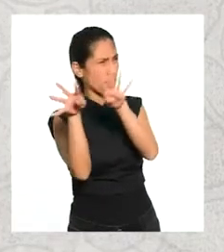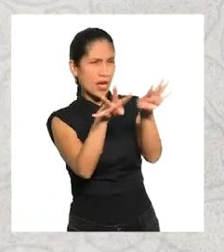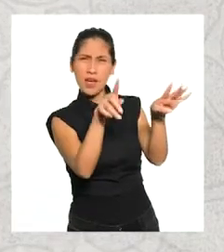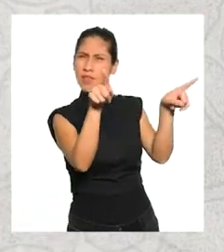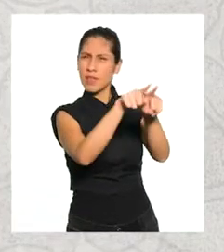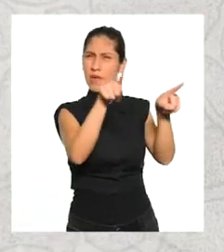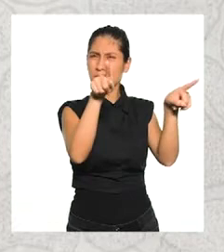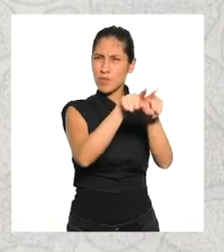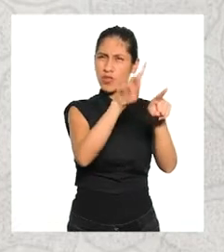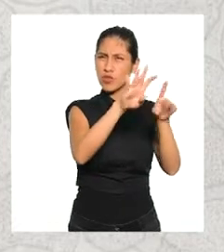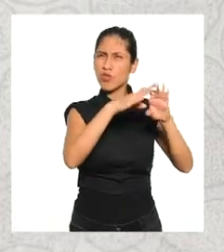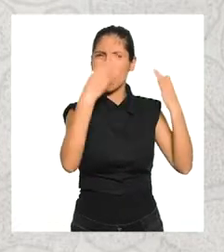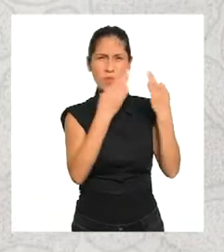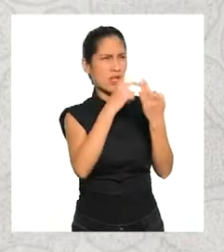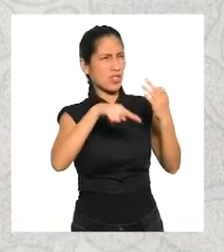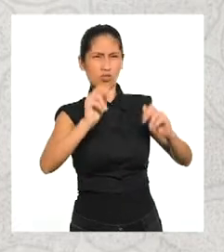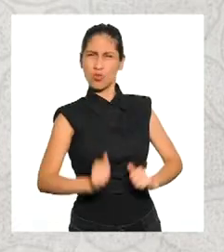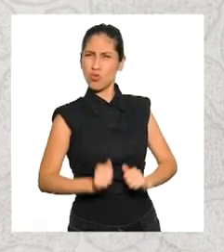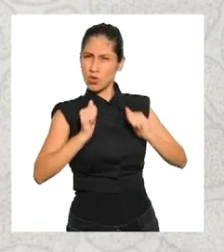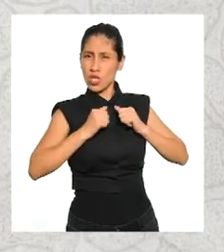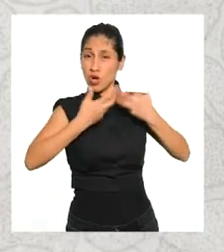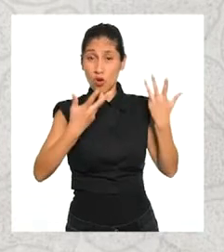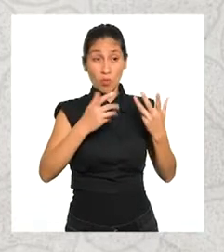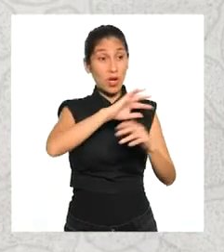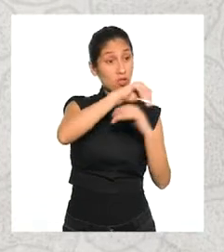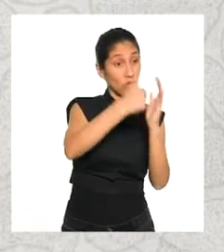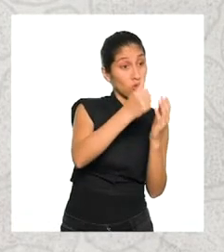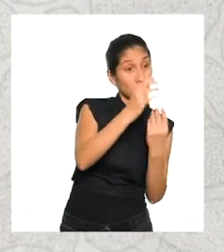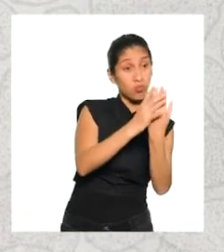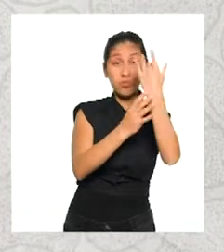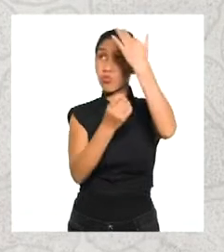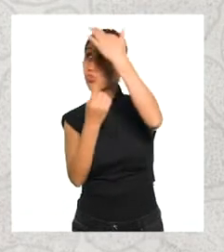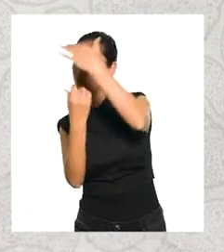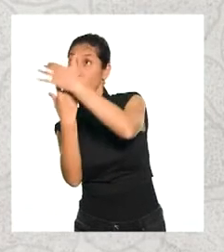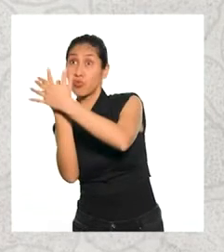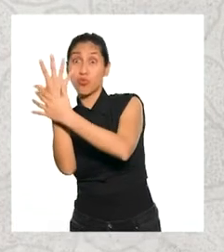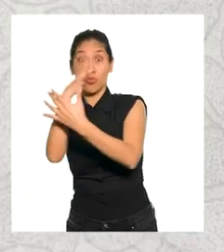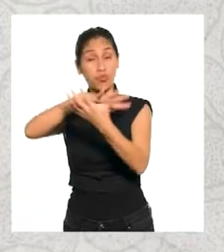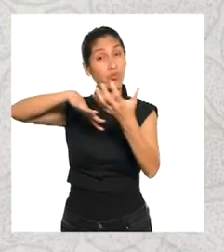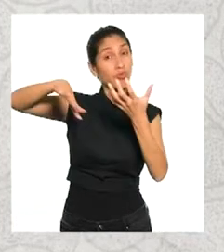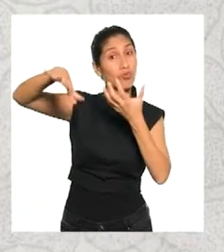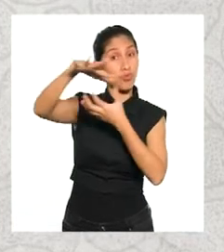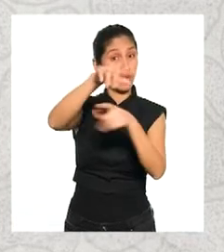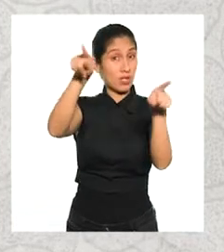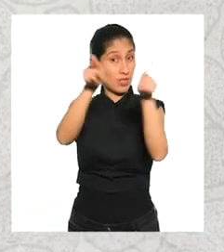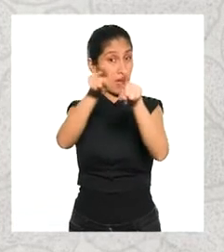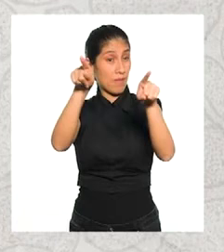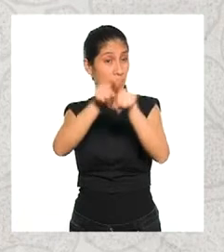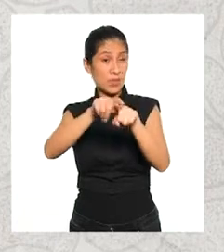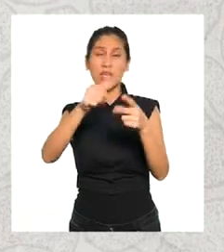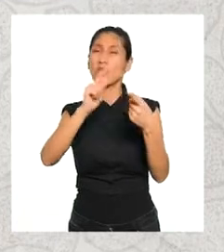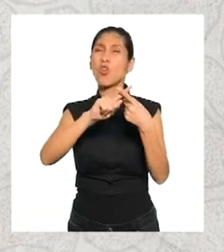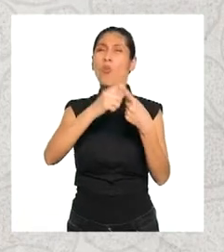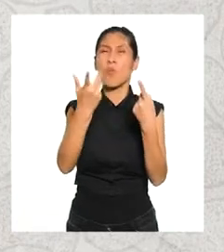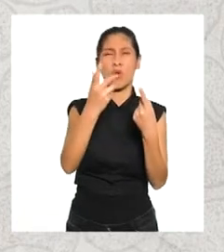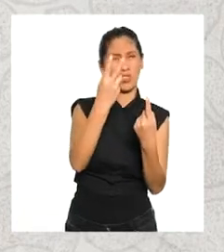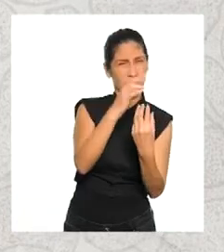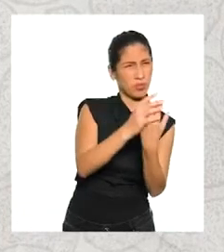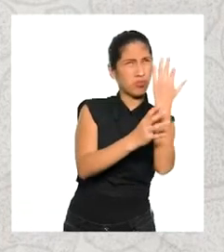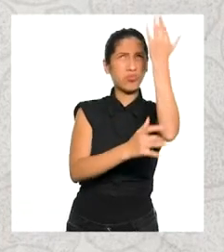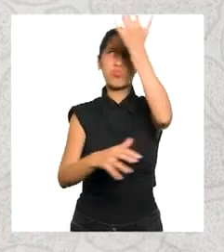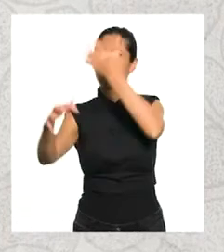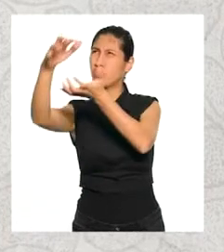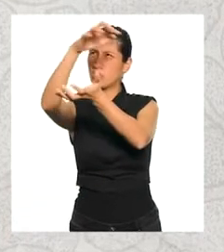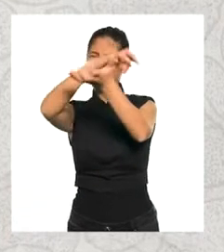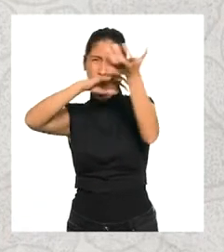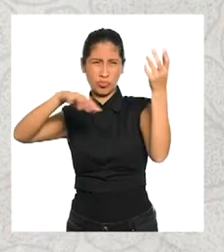El ambiente tiene que ver con nuestro entorno natural y social. Por un lado, la contaminación ambiental y por otro lado, las